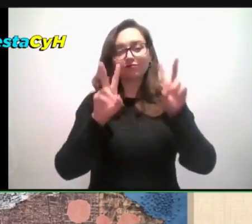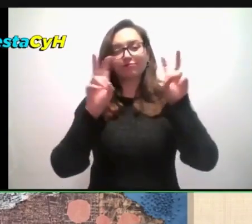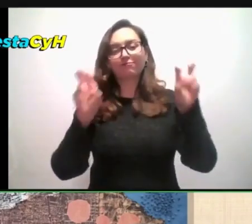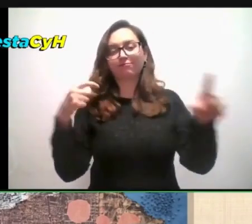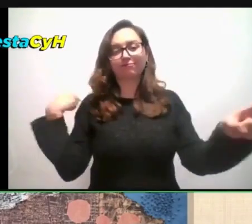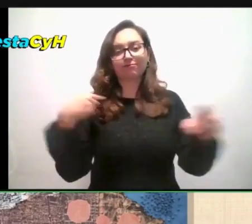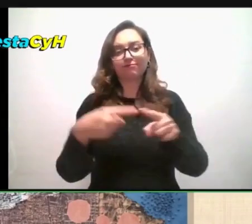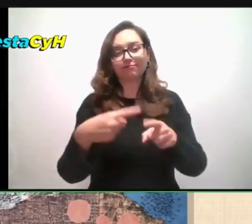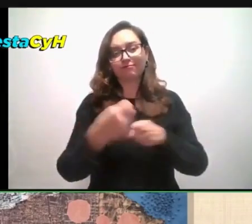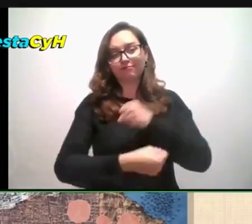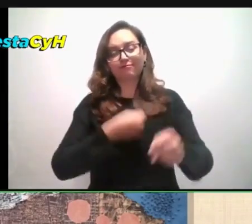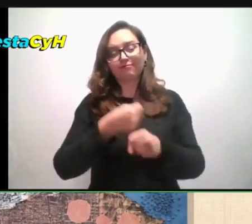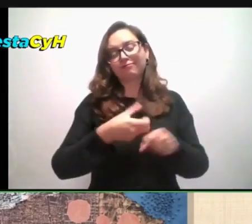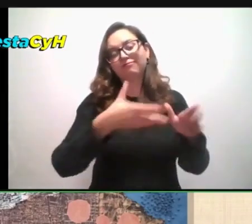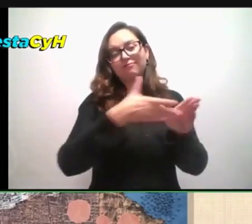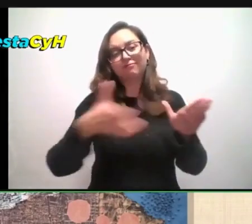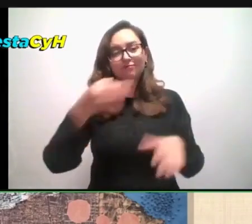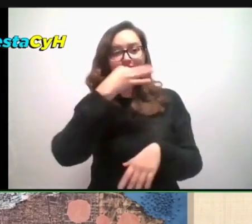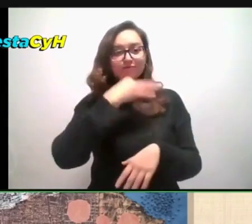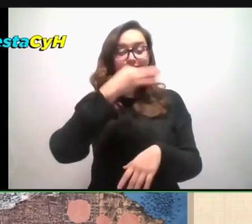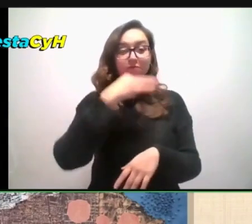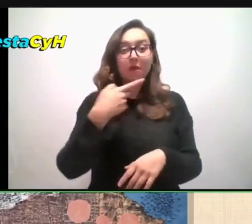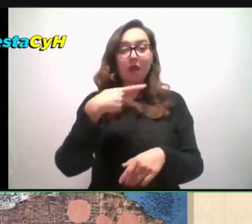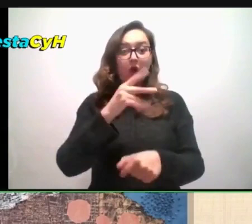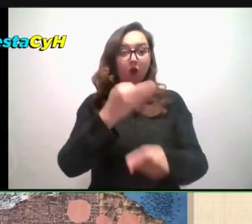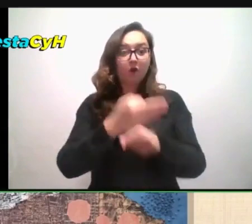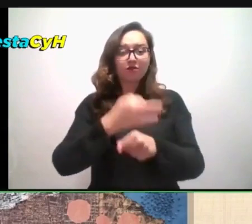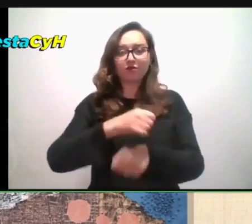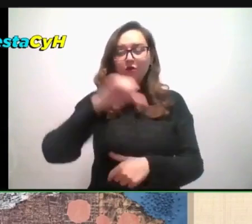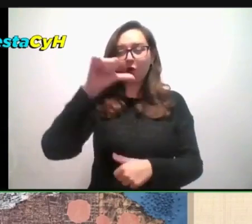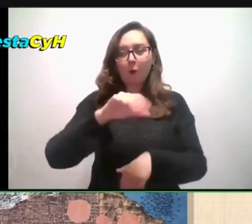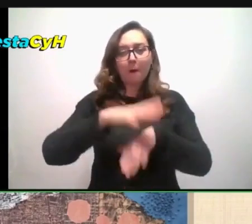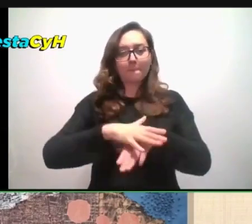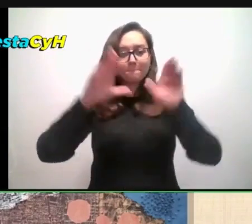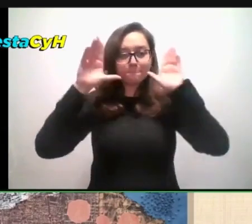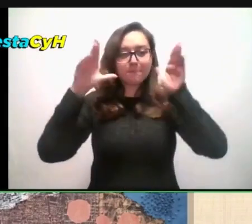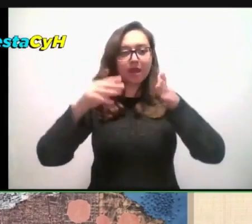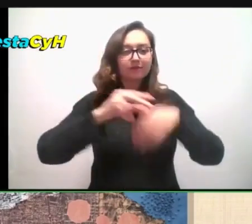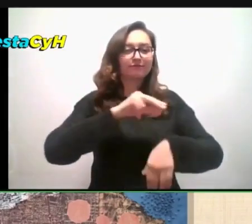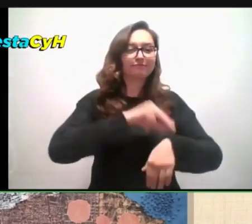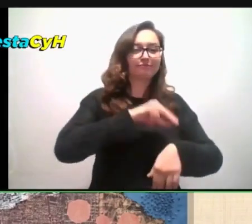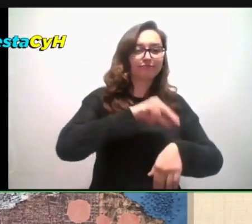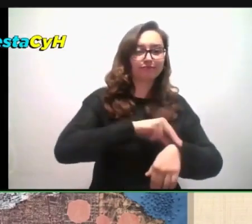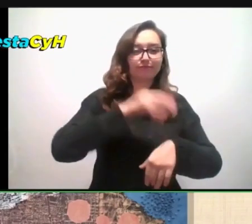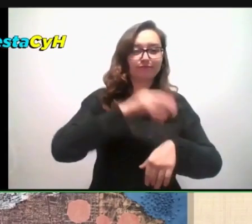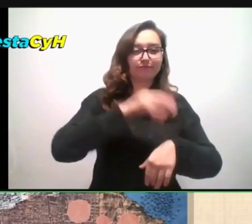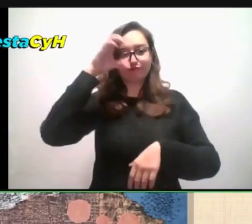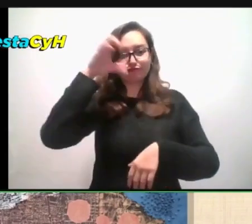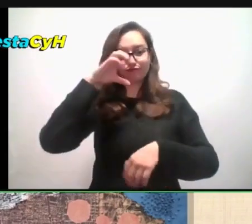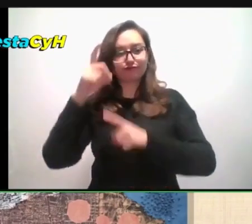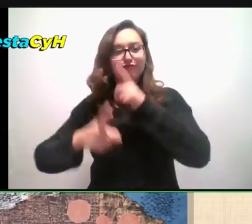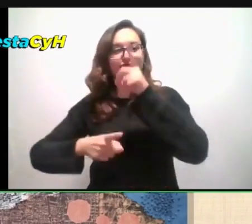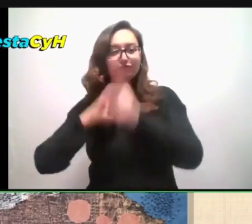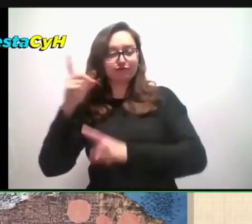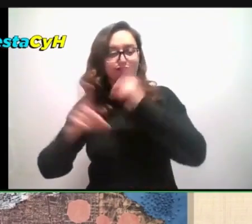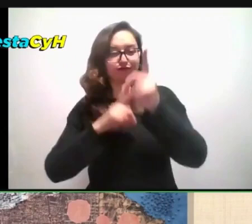específicamente durante esta charla, este conversatorio, vamos a hablar de medicina, ciencia y deporte. A